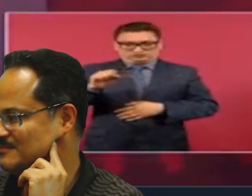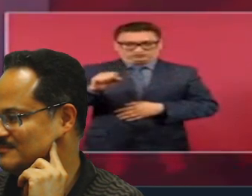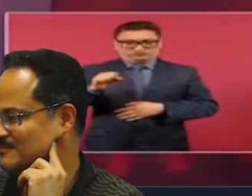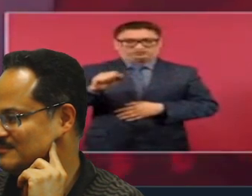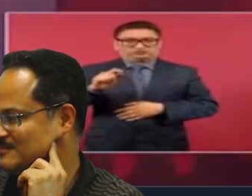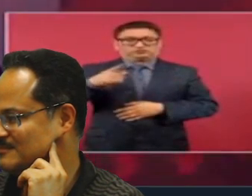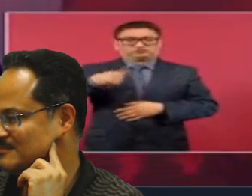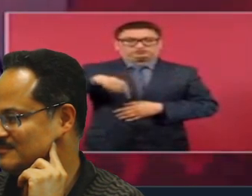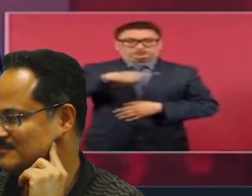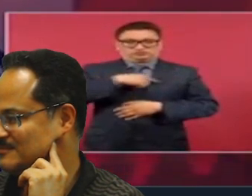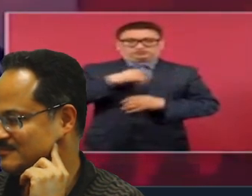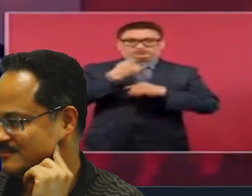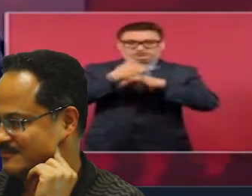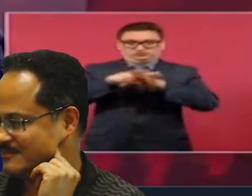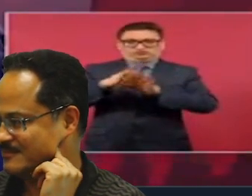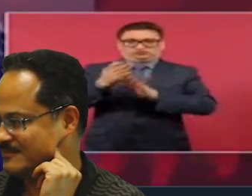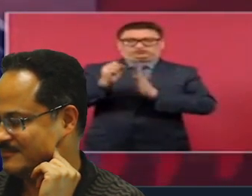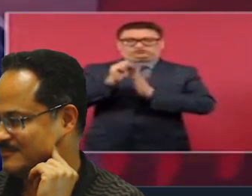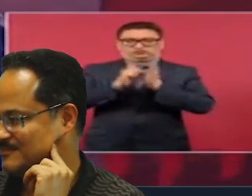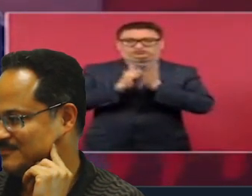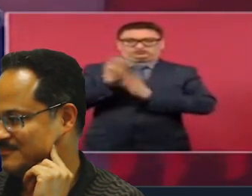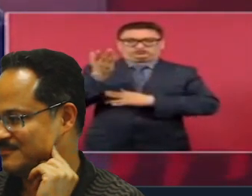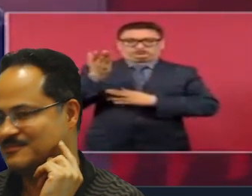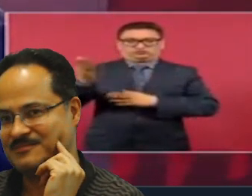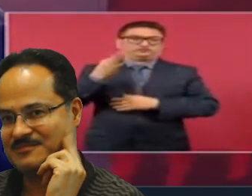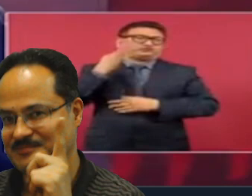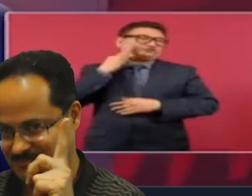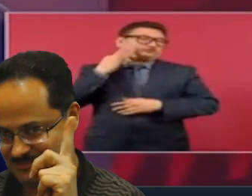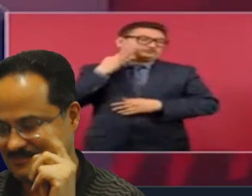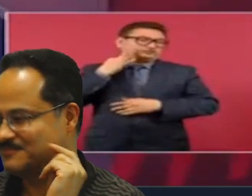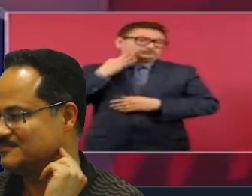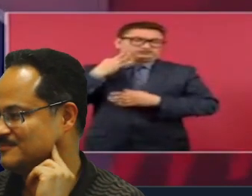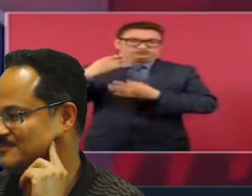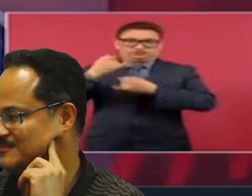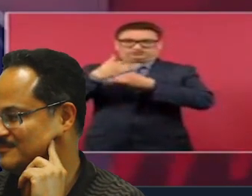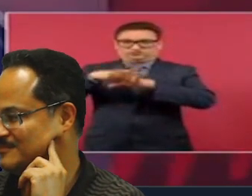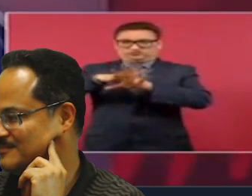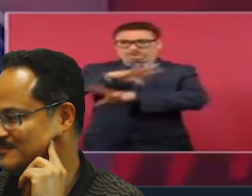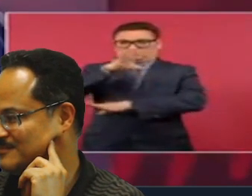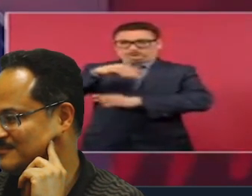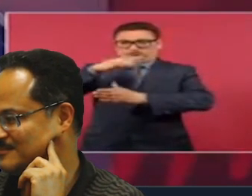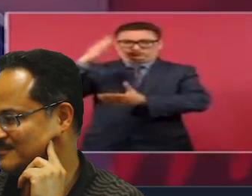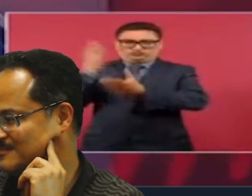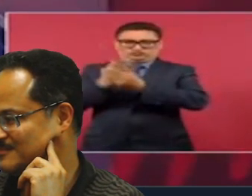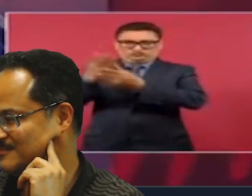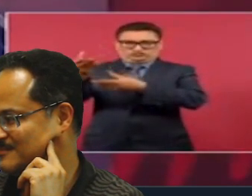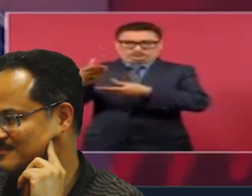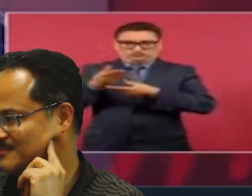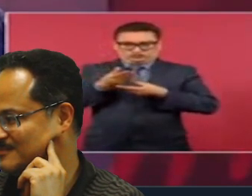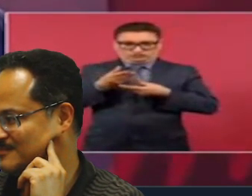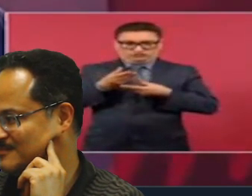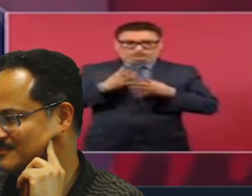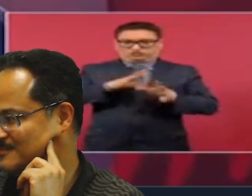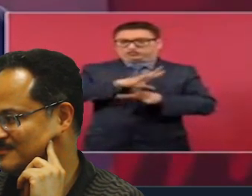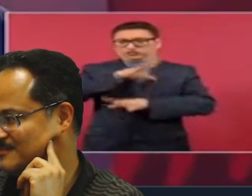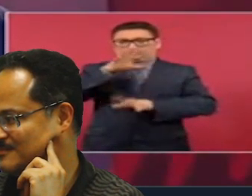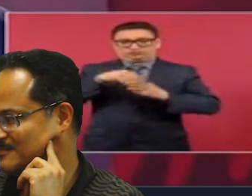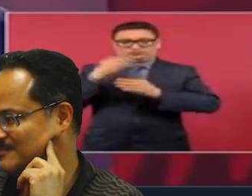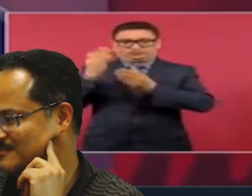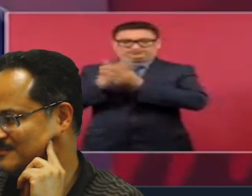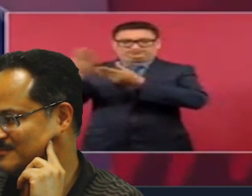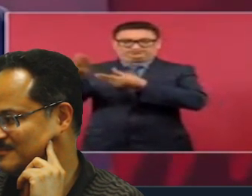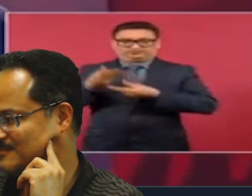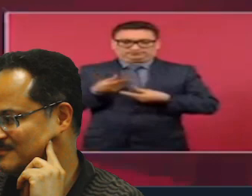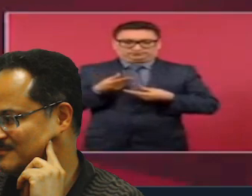solicitamos información a la fiscalía y nos mandaron Todo el expediente todo